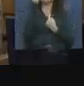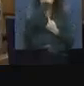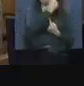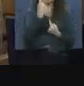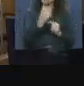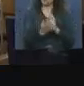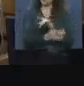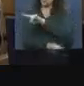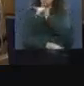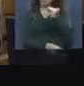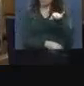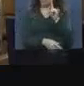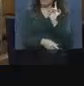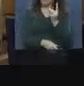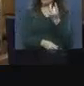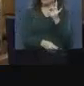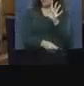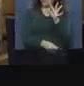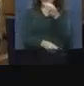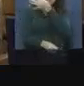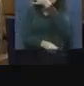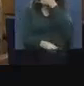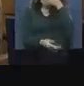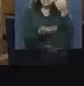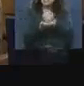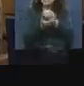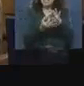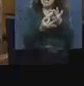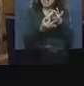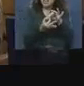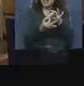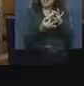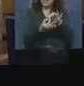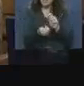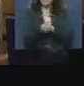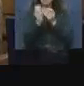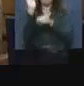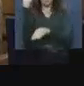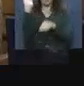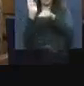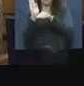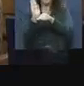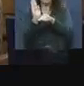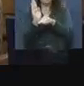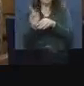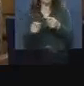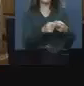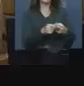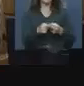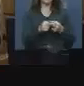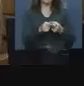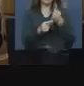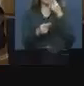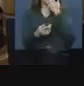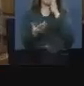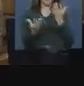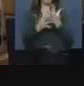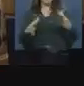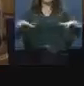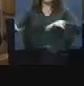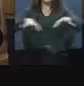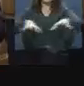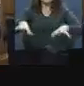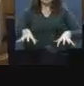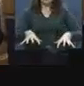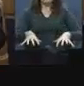¿todos ellos están movidos solo por el lucro? ¿Por cambiar de estatus social para mejorar su vida patrimonial y tener riqueza